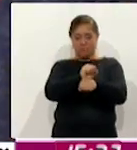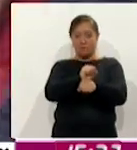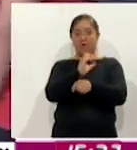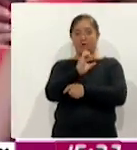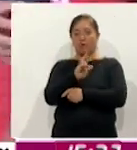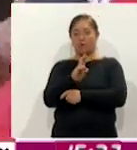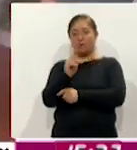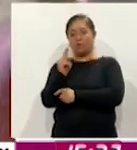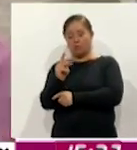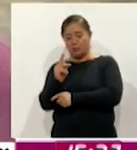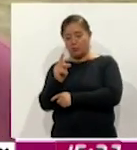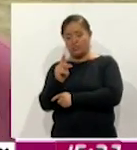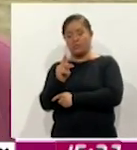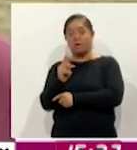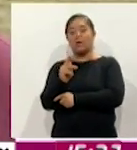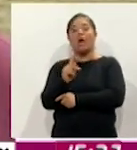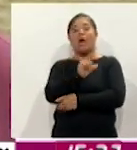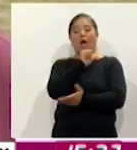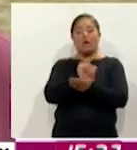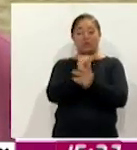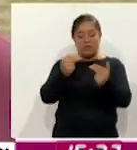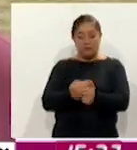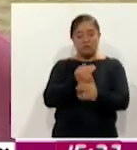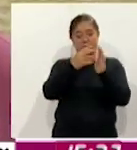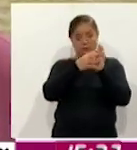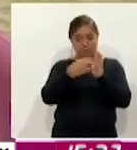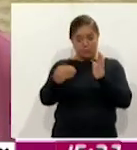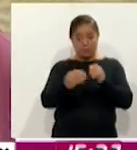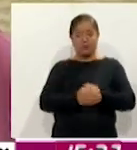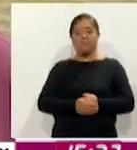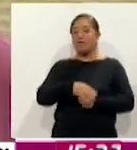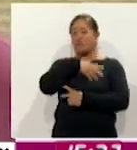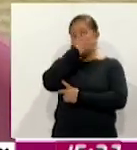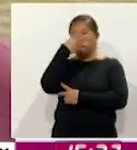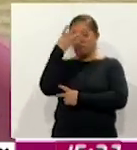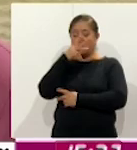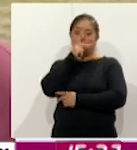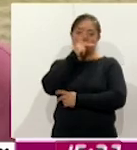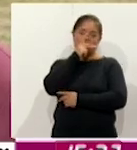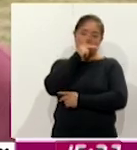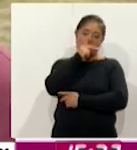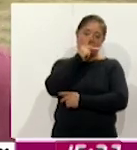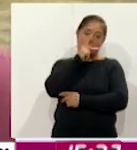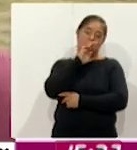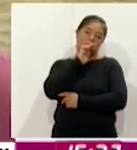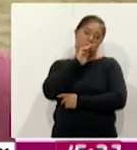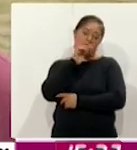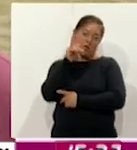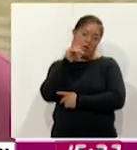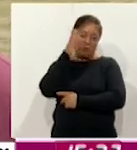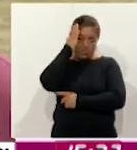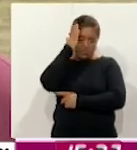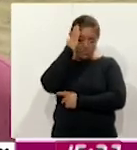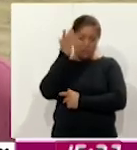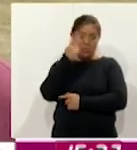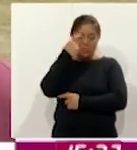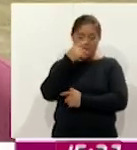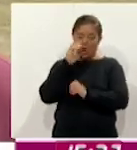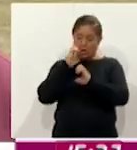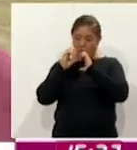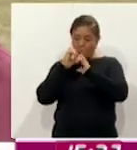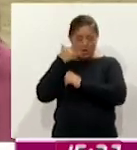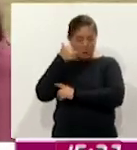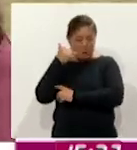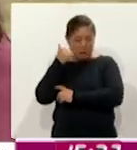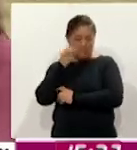CURP, copia del acta de nacimiento y credencial de lector del padre o tutor para que nos podamos comunicar con él en caso de que